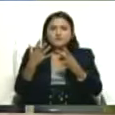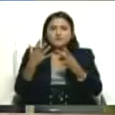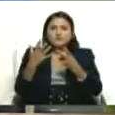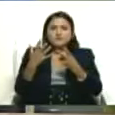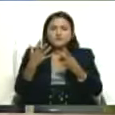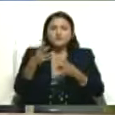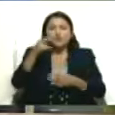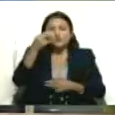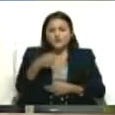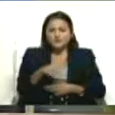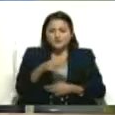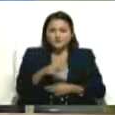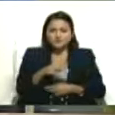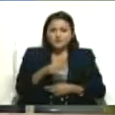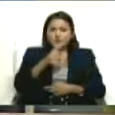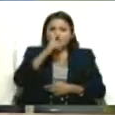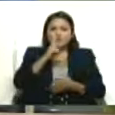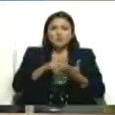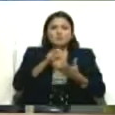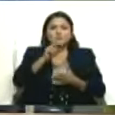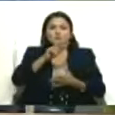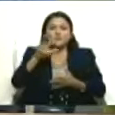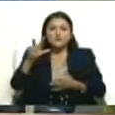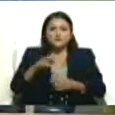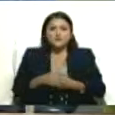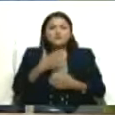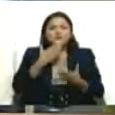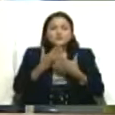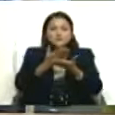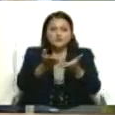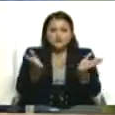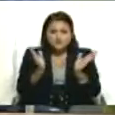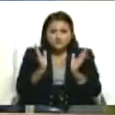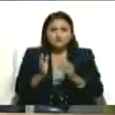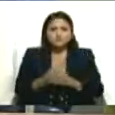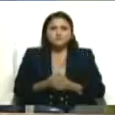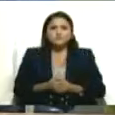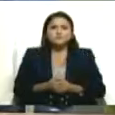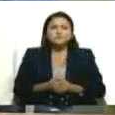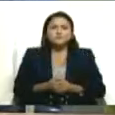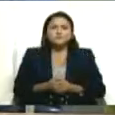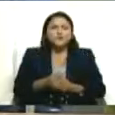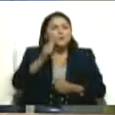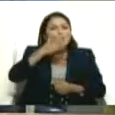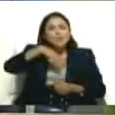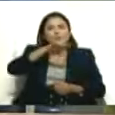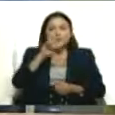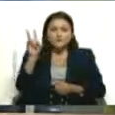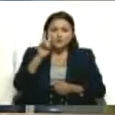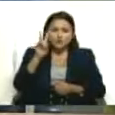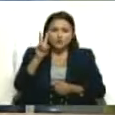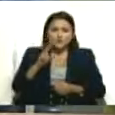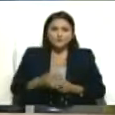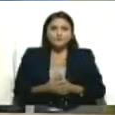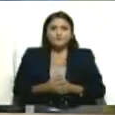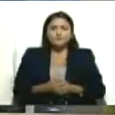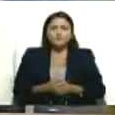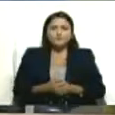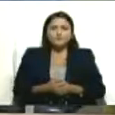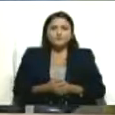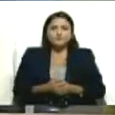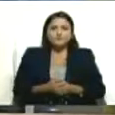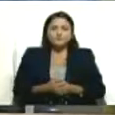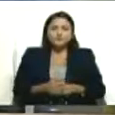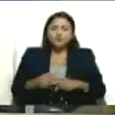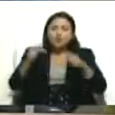de noviembre del 2023. Muchas gracias desde aquí a todo el pueblo de Venezuela, y durante este